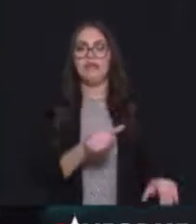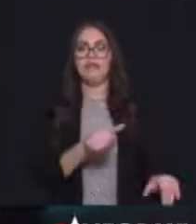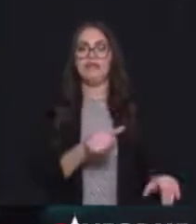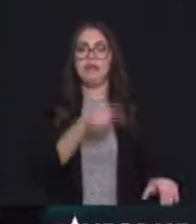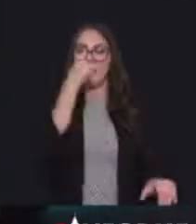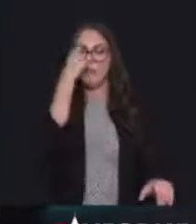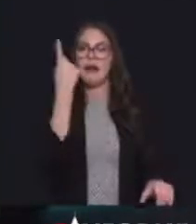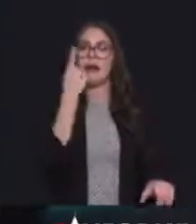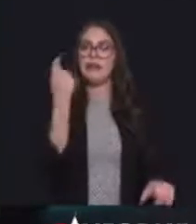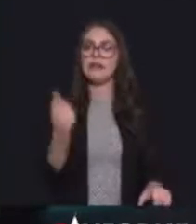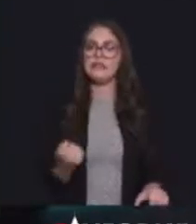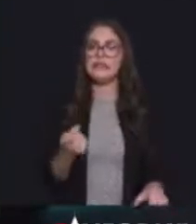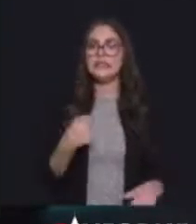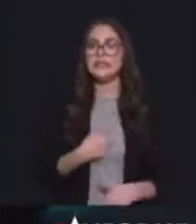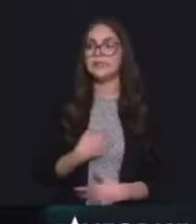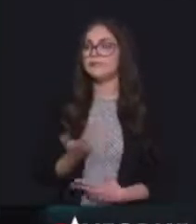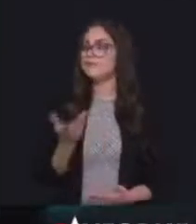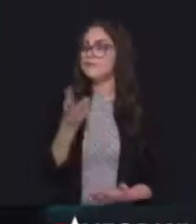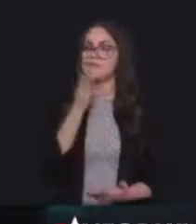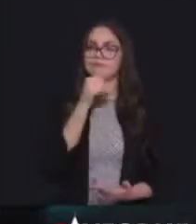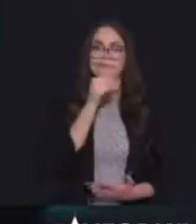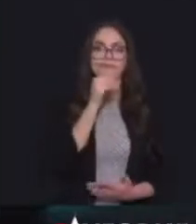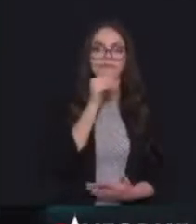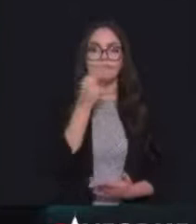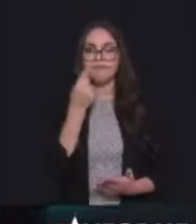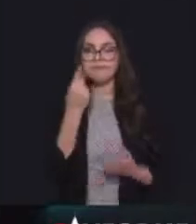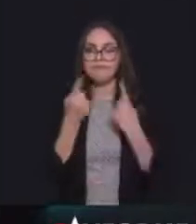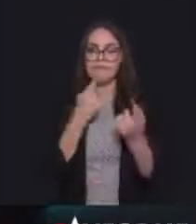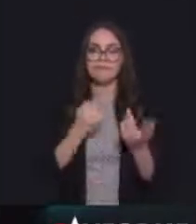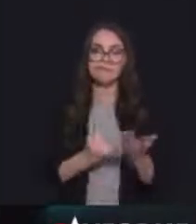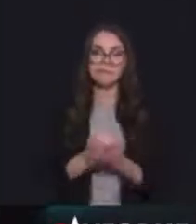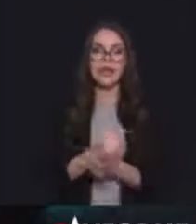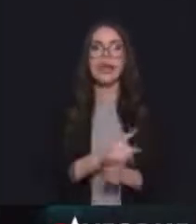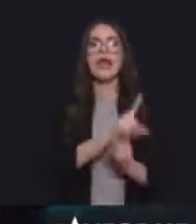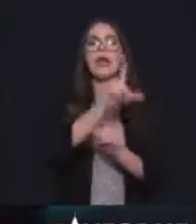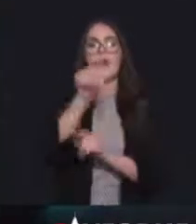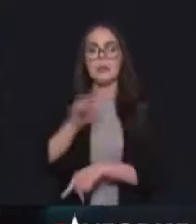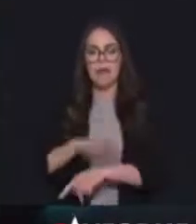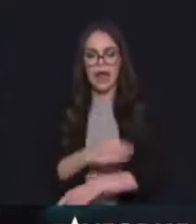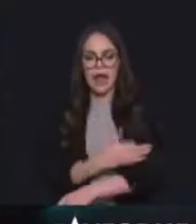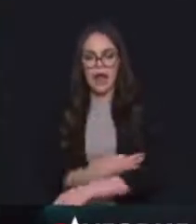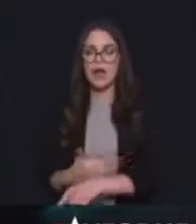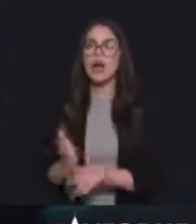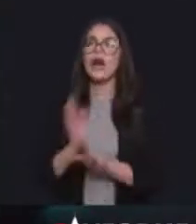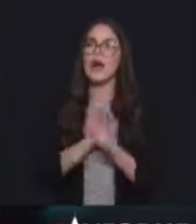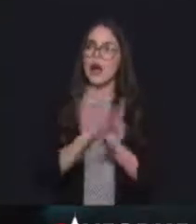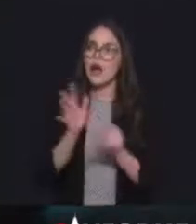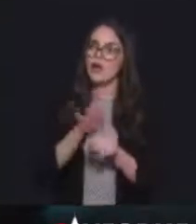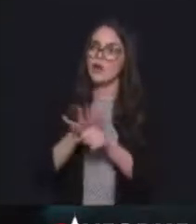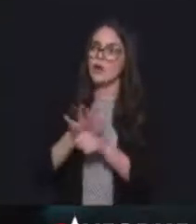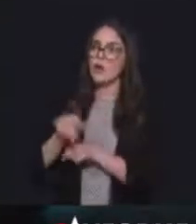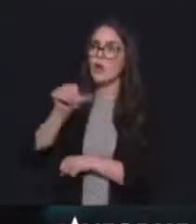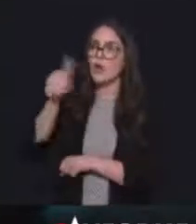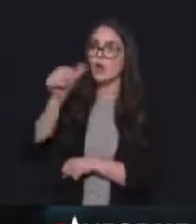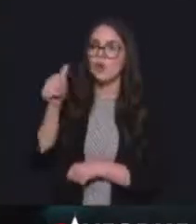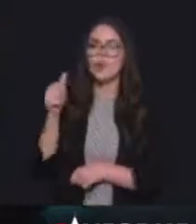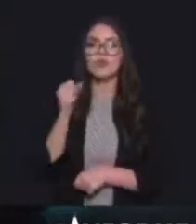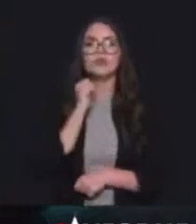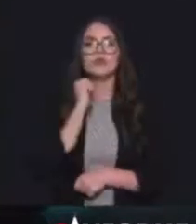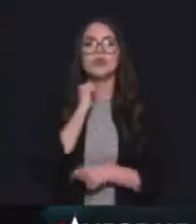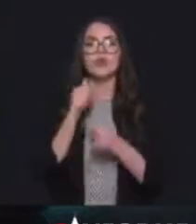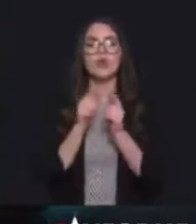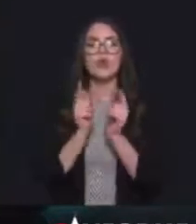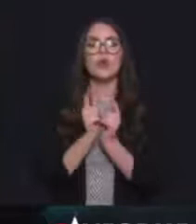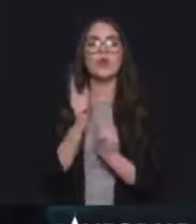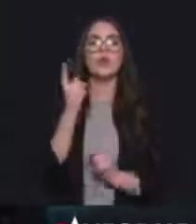en vacío y que no pudiéramos aprobar el dictamen, pero más tarde se logró con los senadores y senadoras de Morena y del